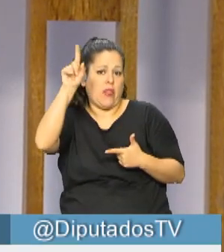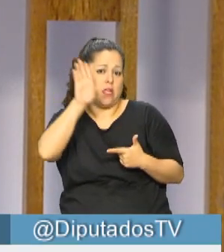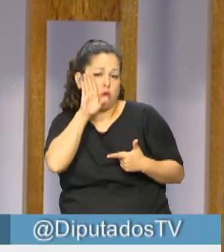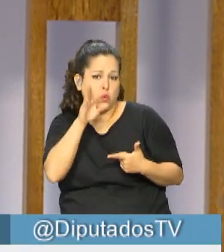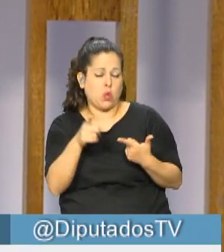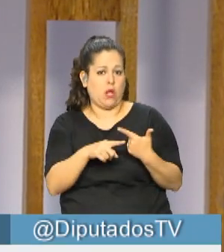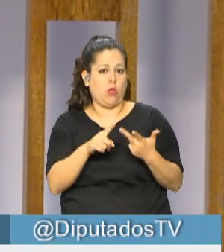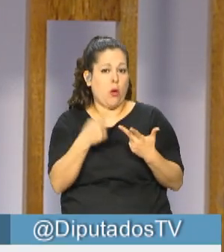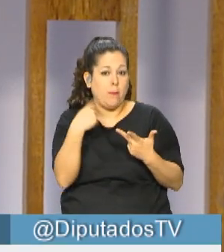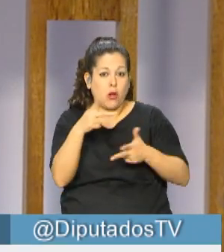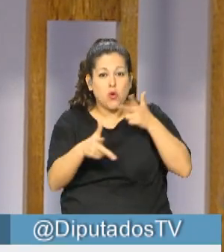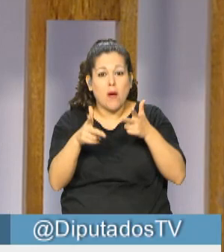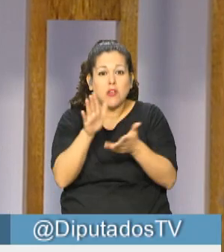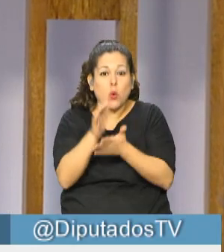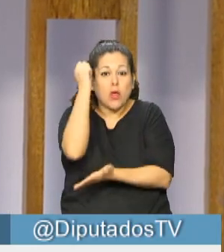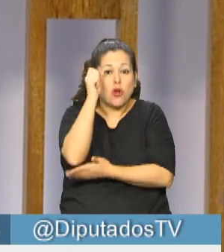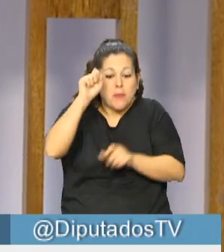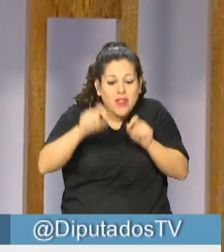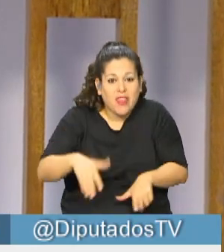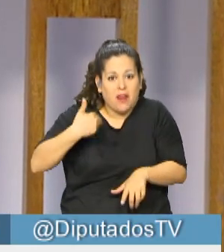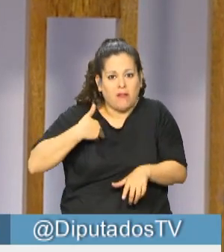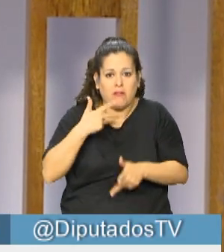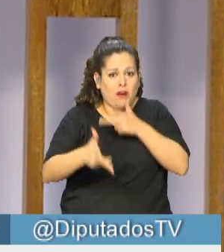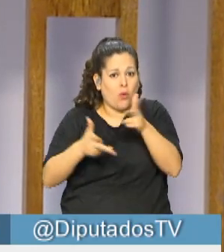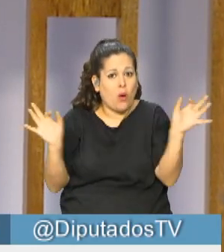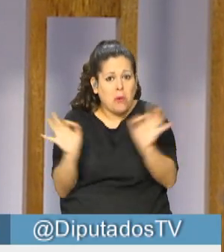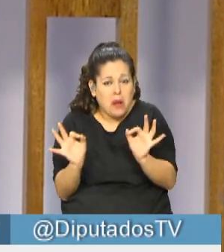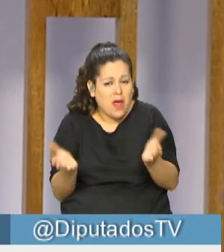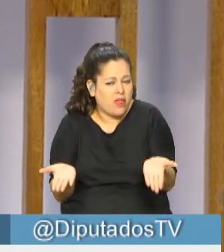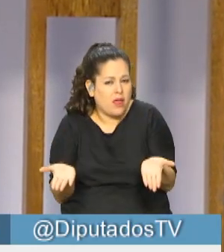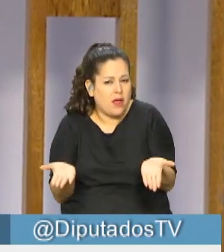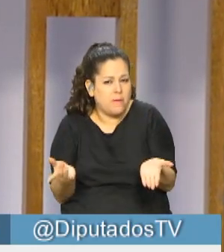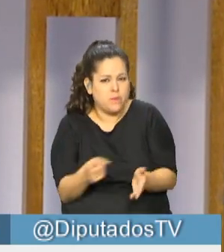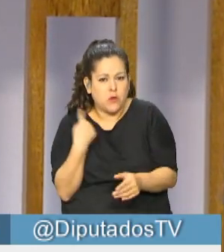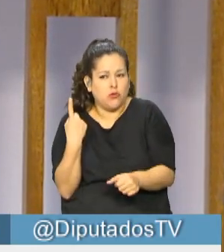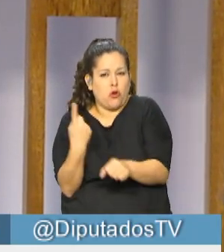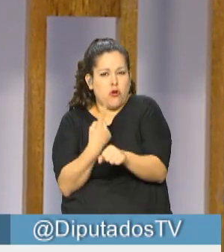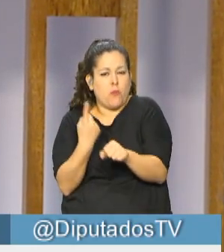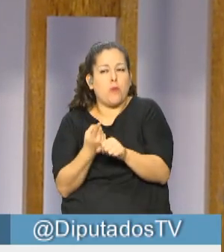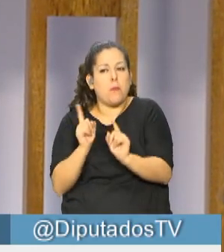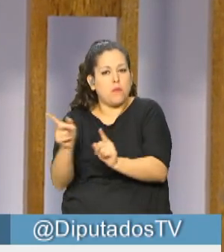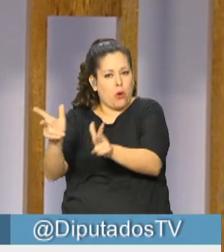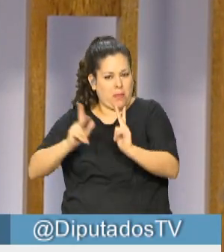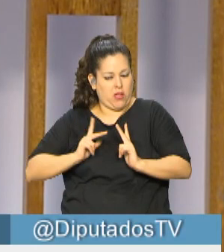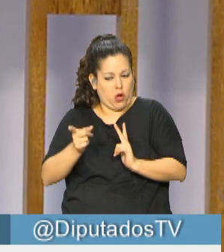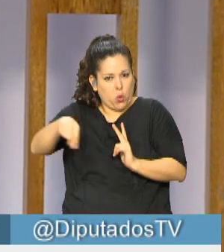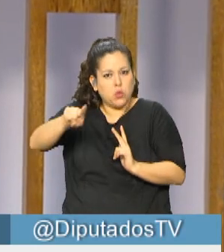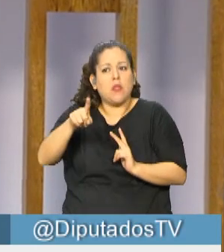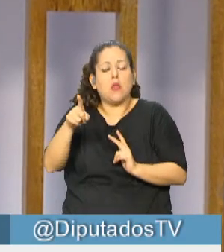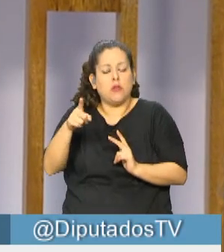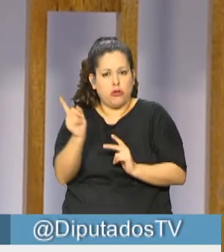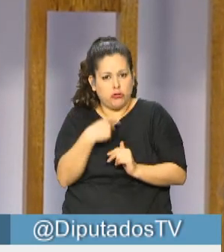no habla de la economía interna de la Argentina. Nosotros no podemos afrontar, y como decía bien usted, nosotros tenemos un gran